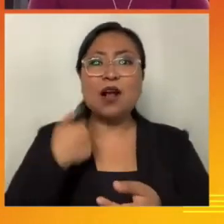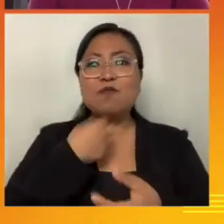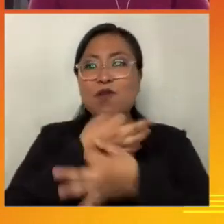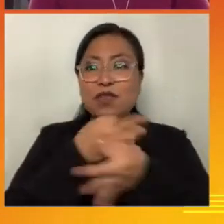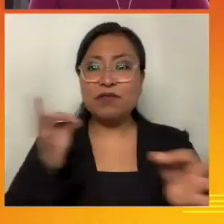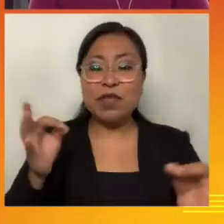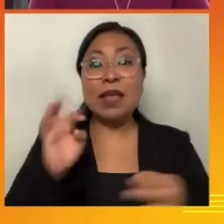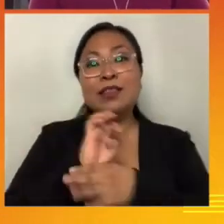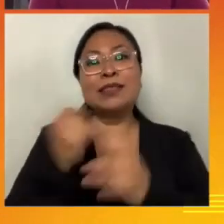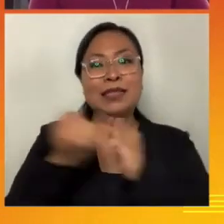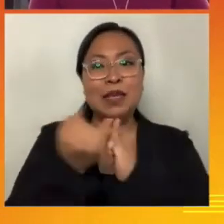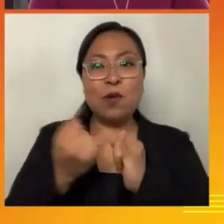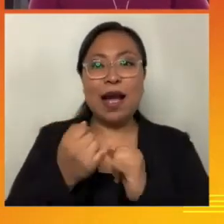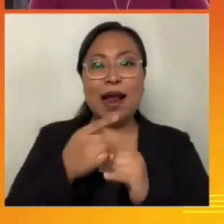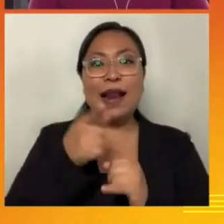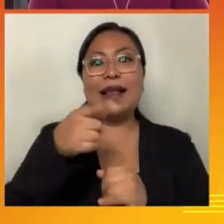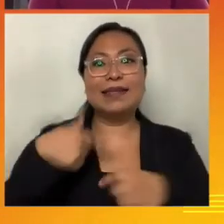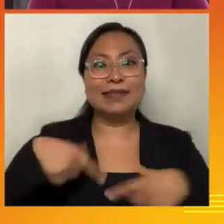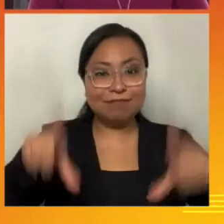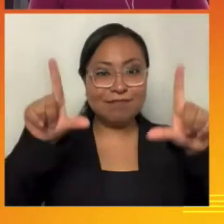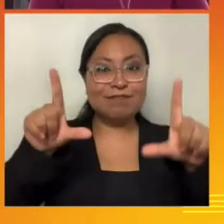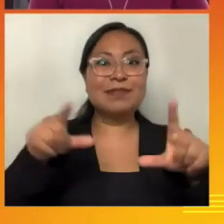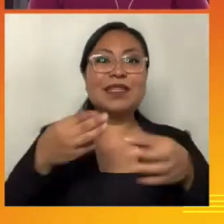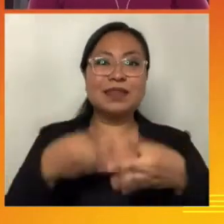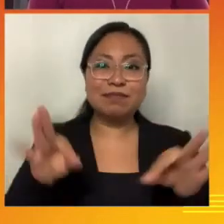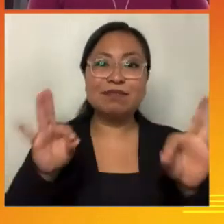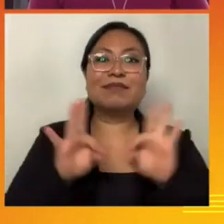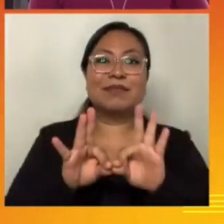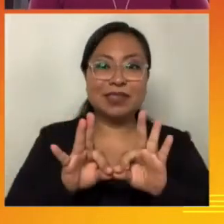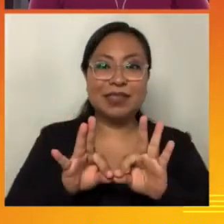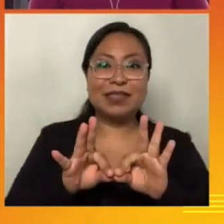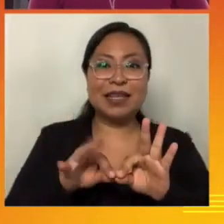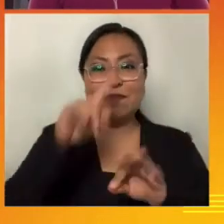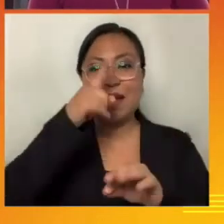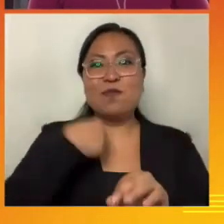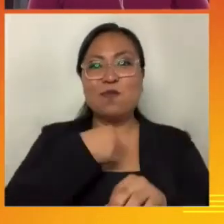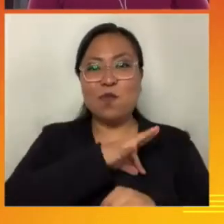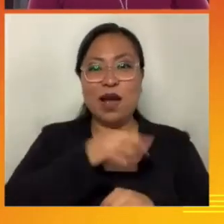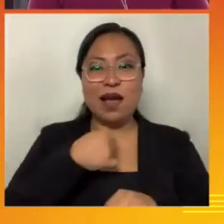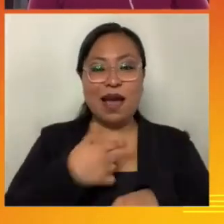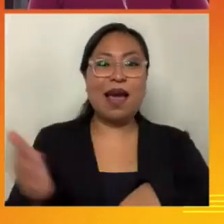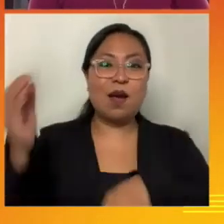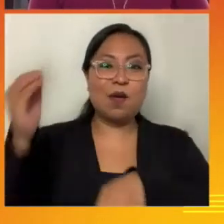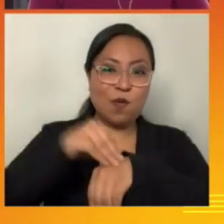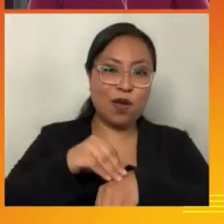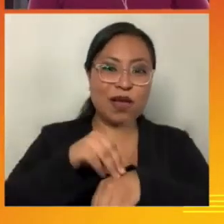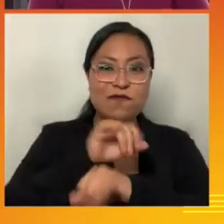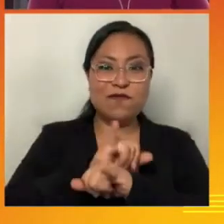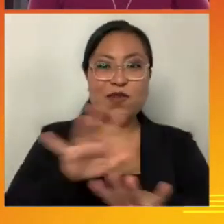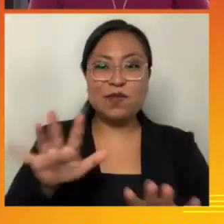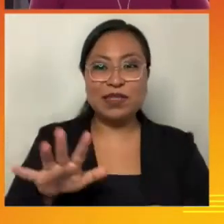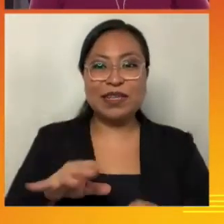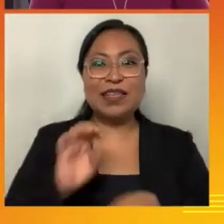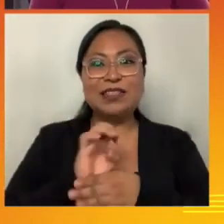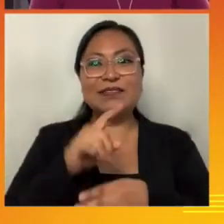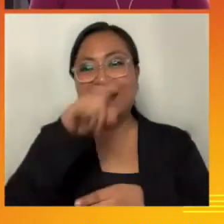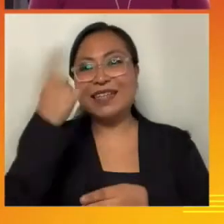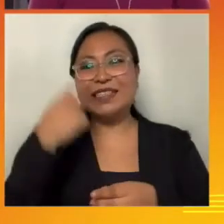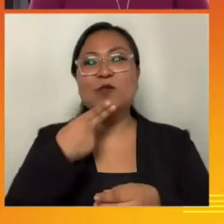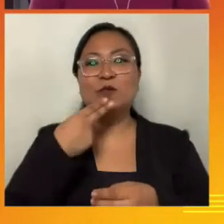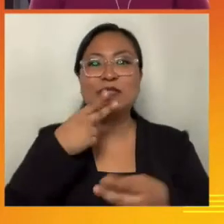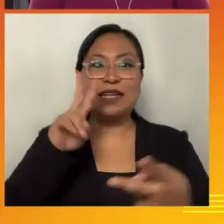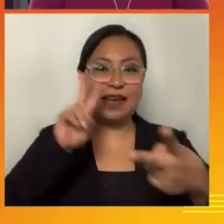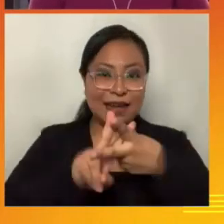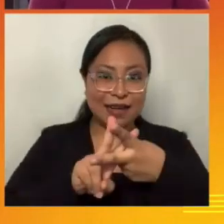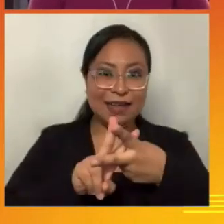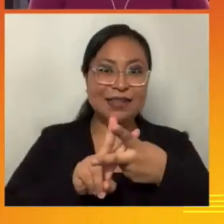pues también esta presencia digital en conjunto pues nos ayuda, ¿no? Con el uso conjunto de hashtags y todo eso,